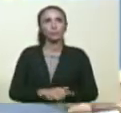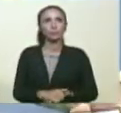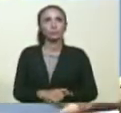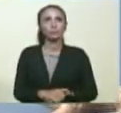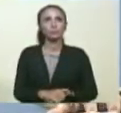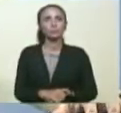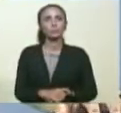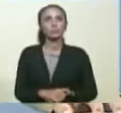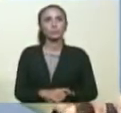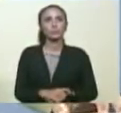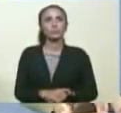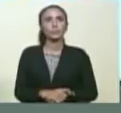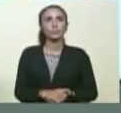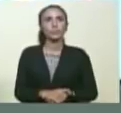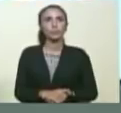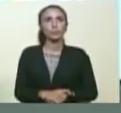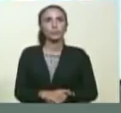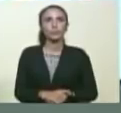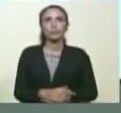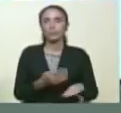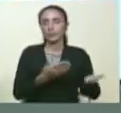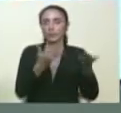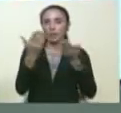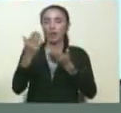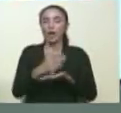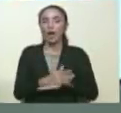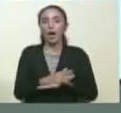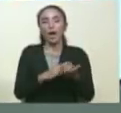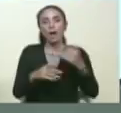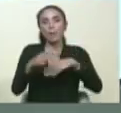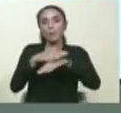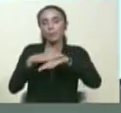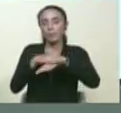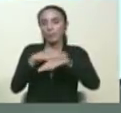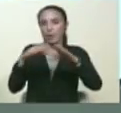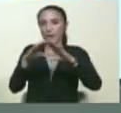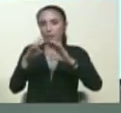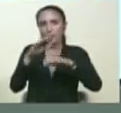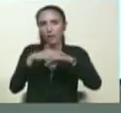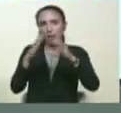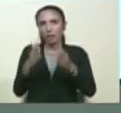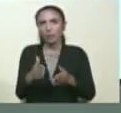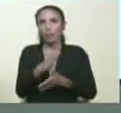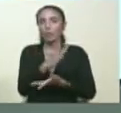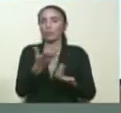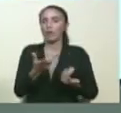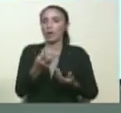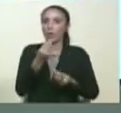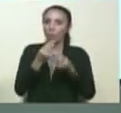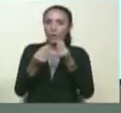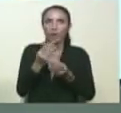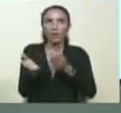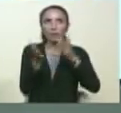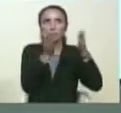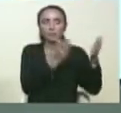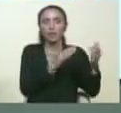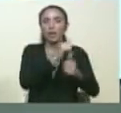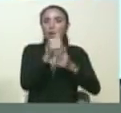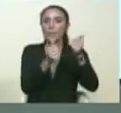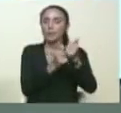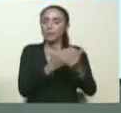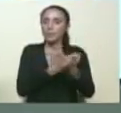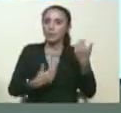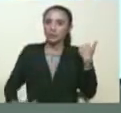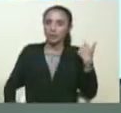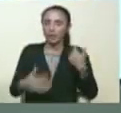comentario. Compañero vicepresidente y ministro de Agricultura, que está imbuido de todo este tema, y es a usted a quien le doy la orden